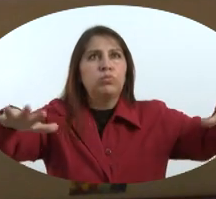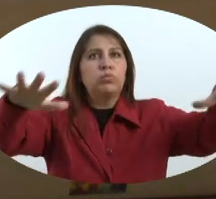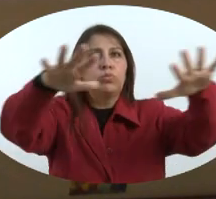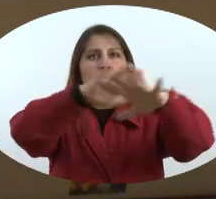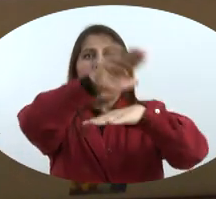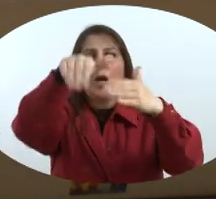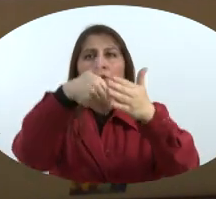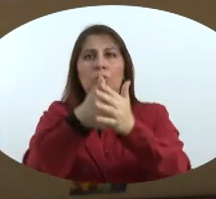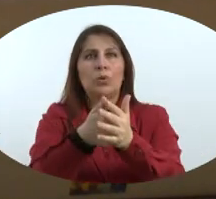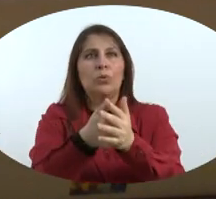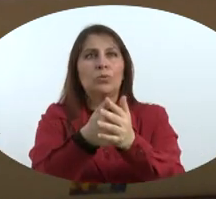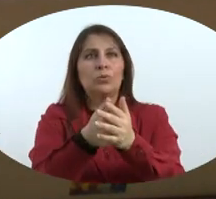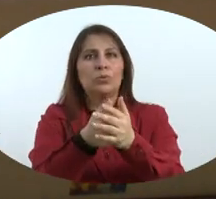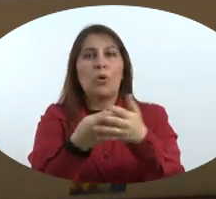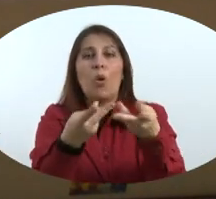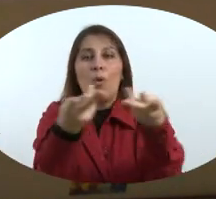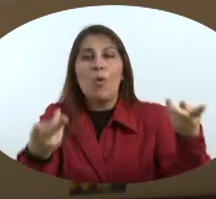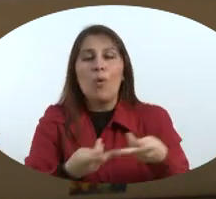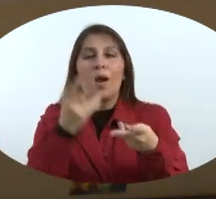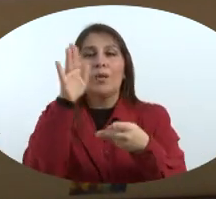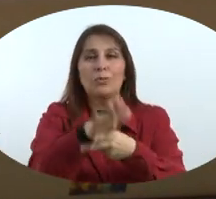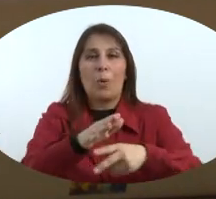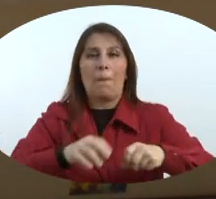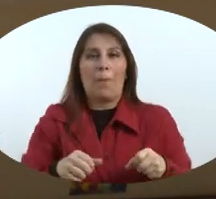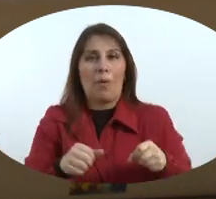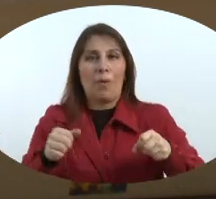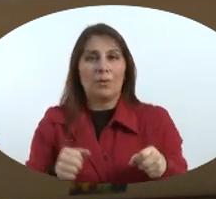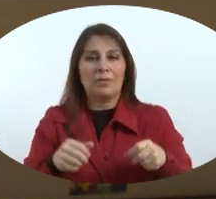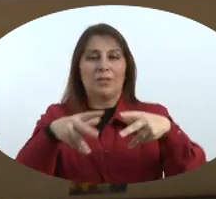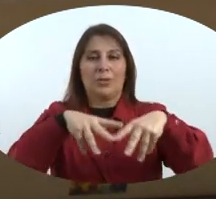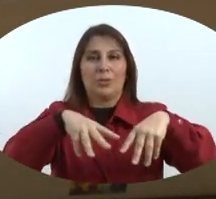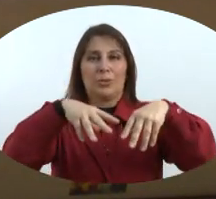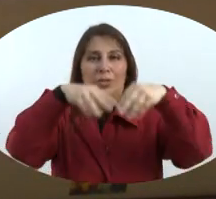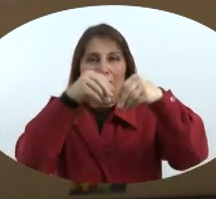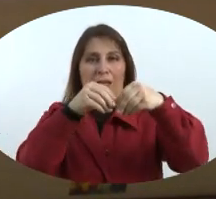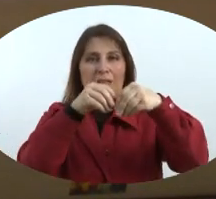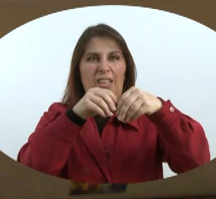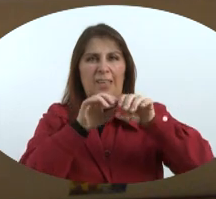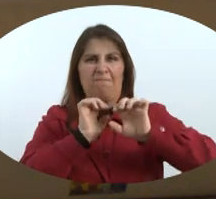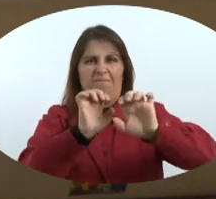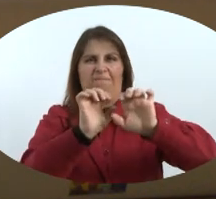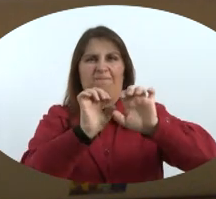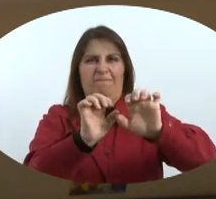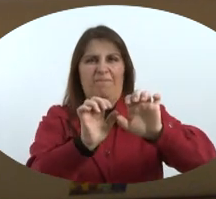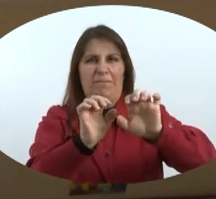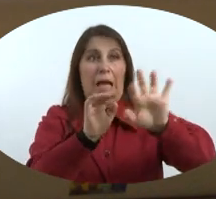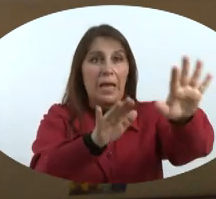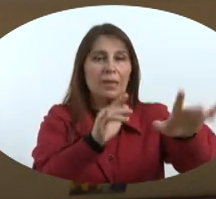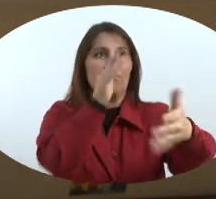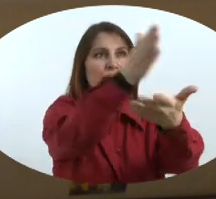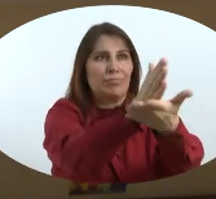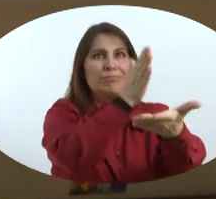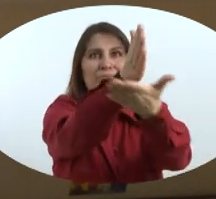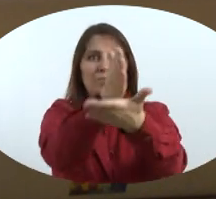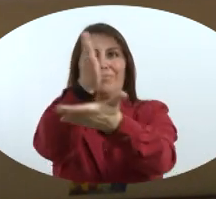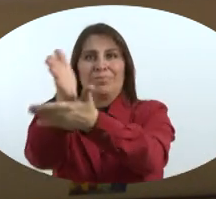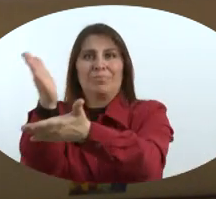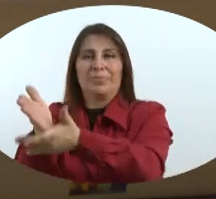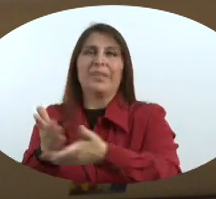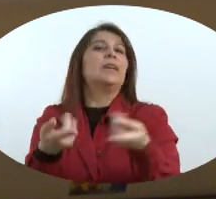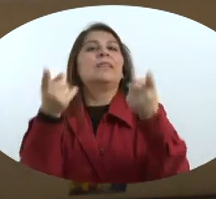sectores de resistencia pues de la sociedad y por ejemplo parte de eso iniciativas